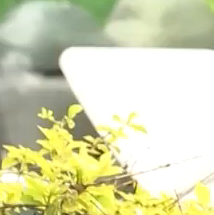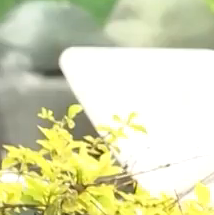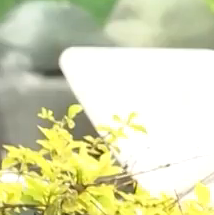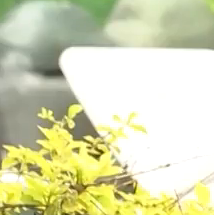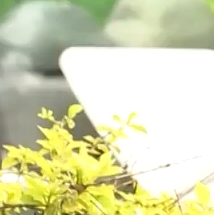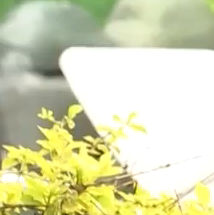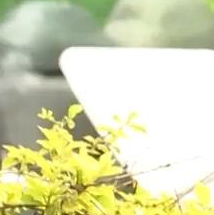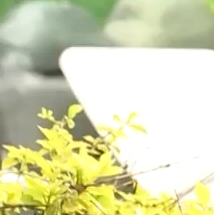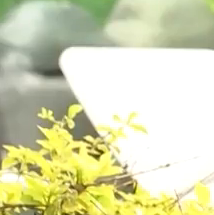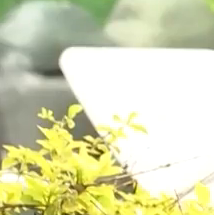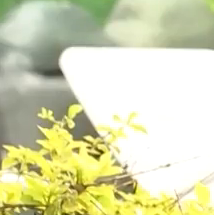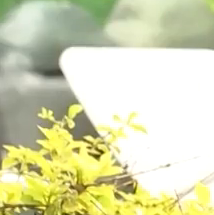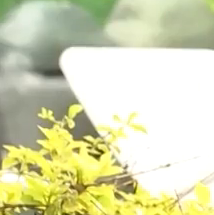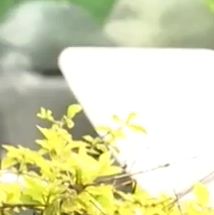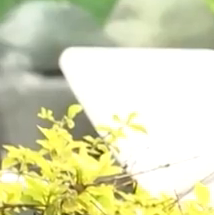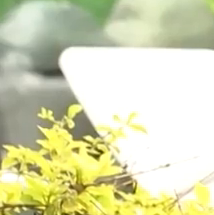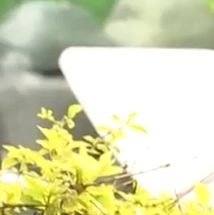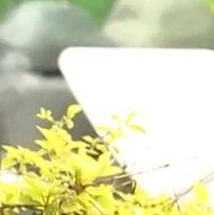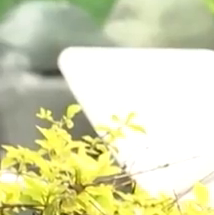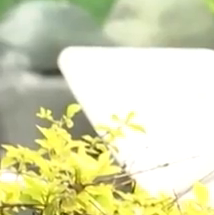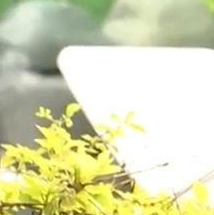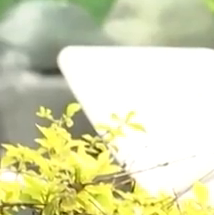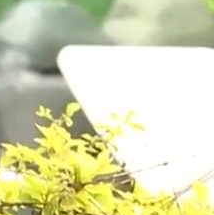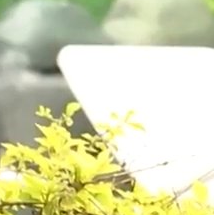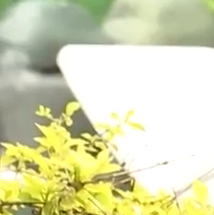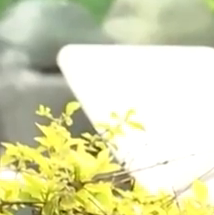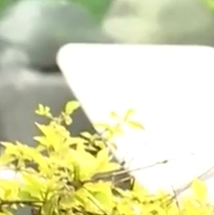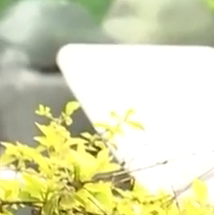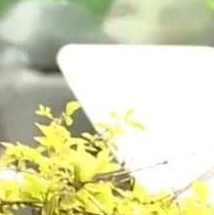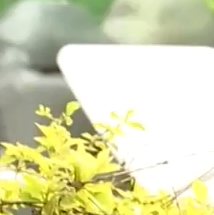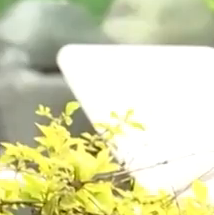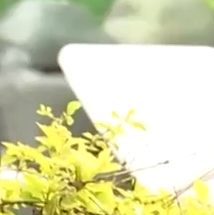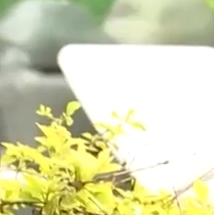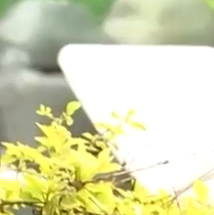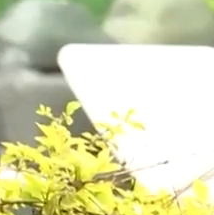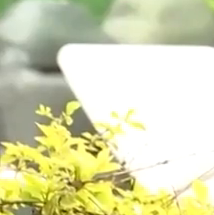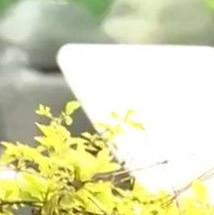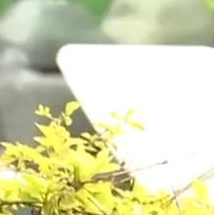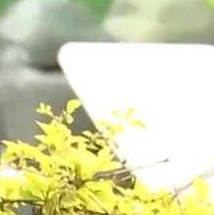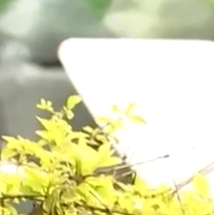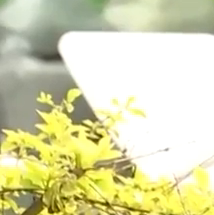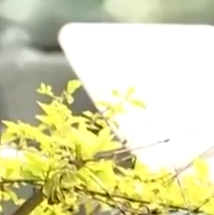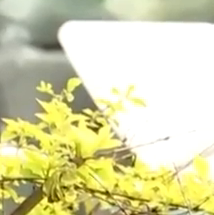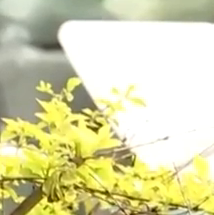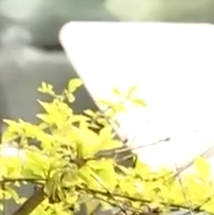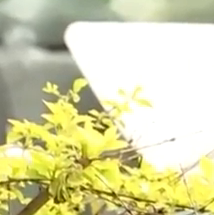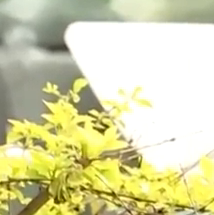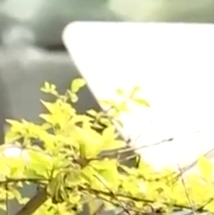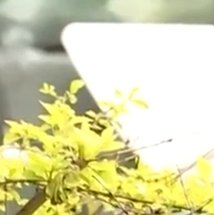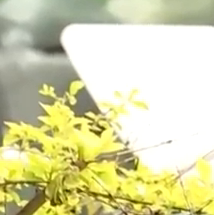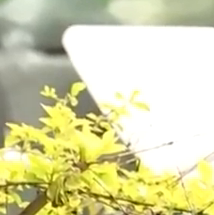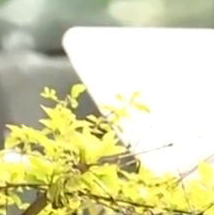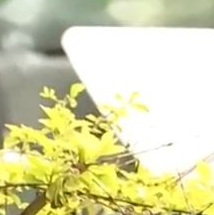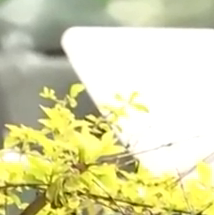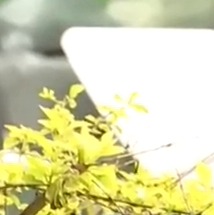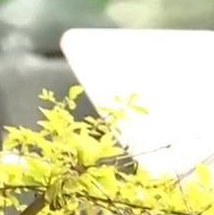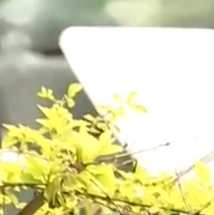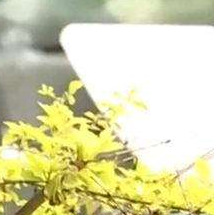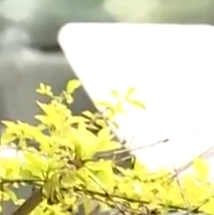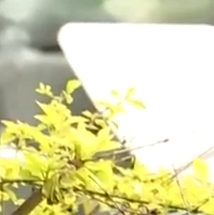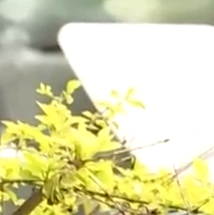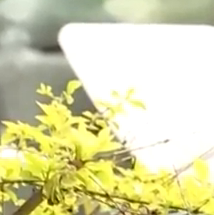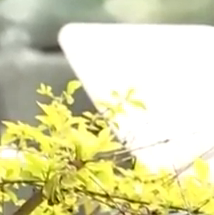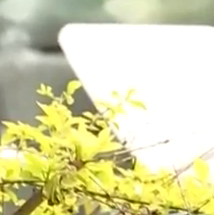consulta médica, pretende es dar educación en salud, crear inquietud y que las personas estén